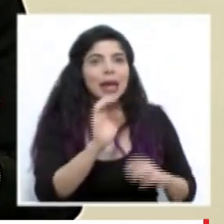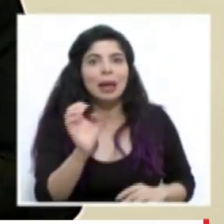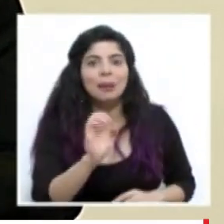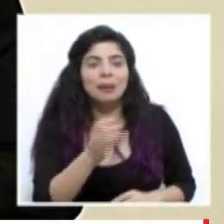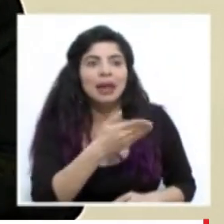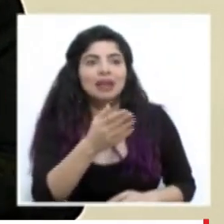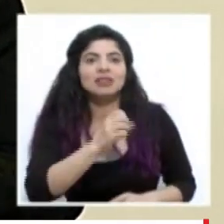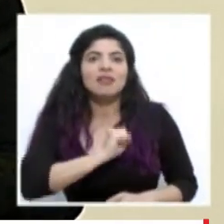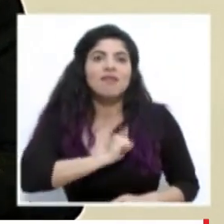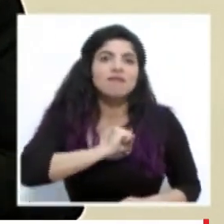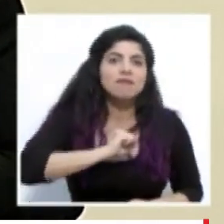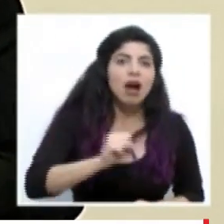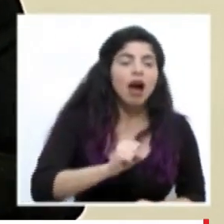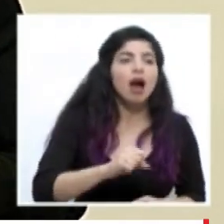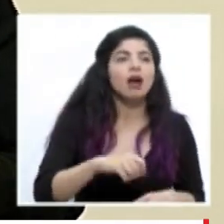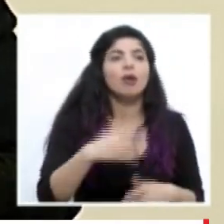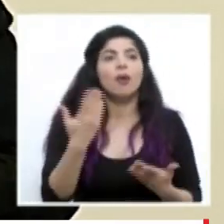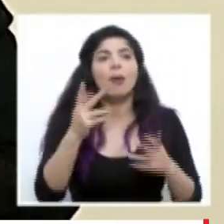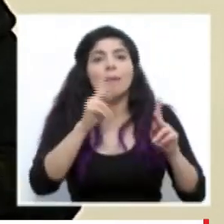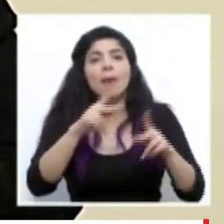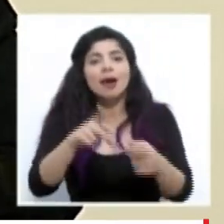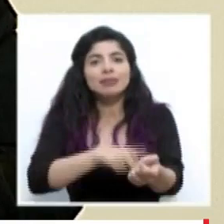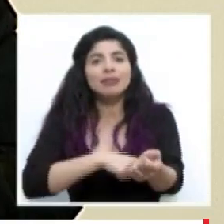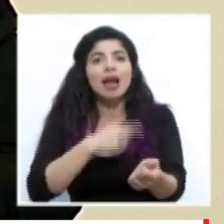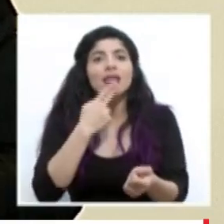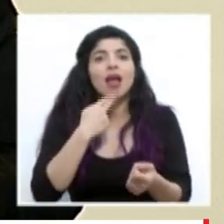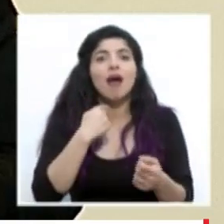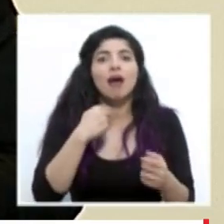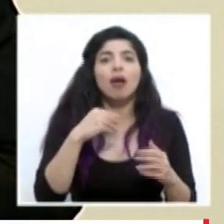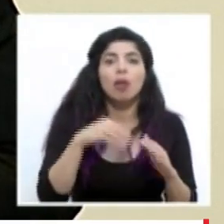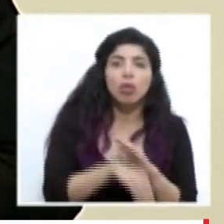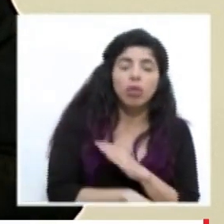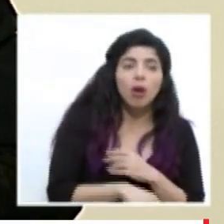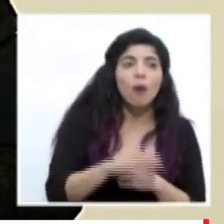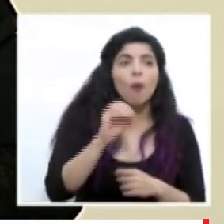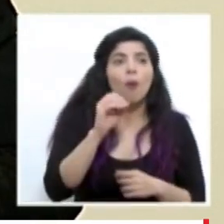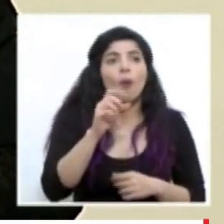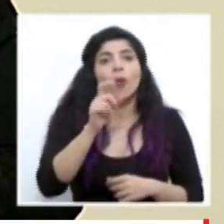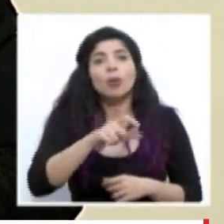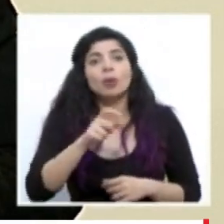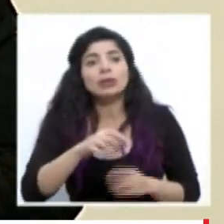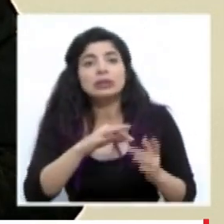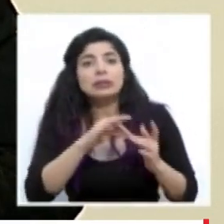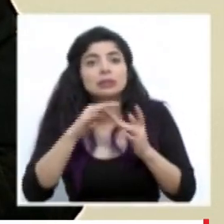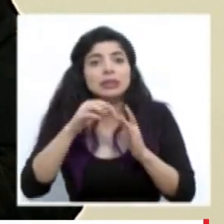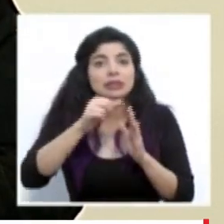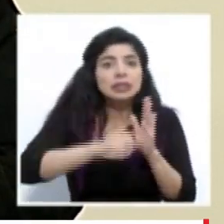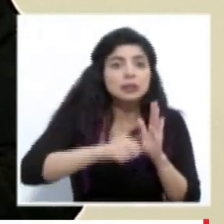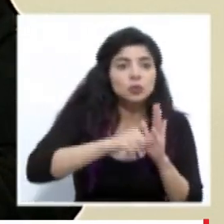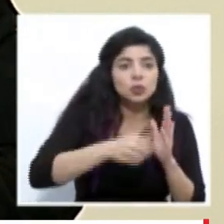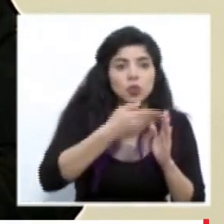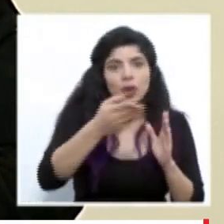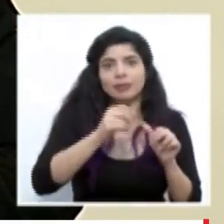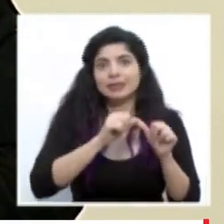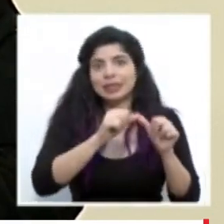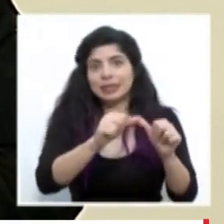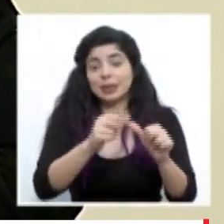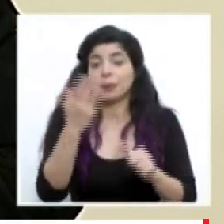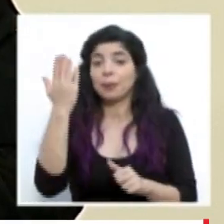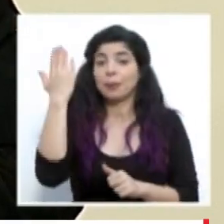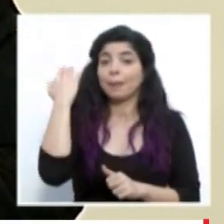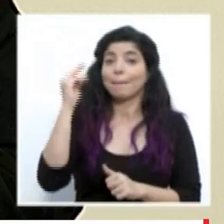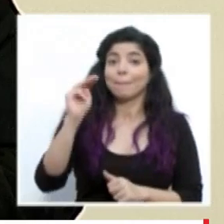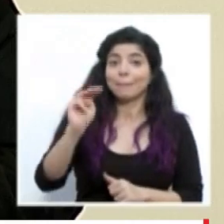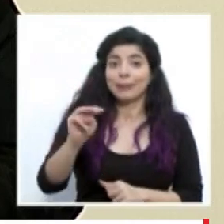emergencias, los infartos, los pacientes con diabetes descompensadas o que requieren de procedimientos quirúrgicos. El